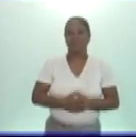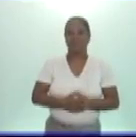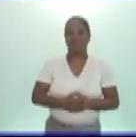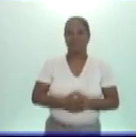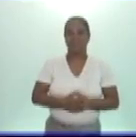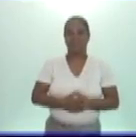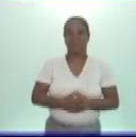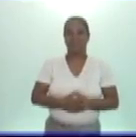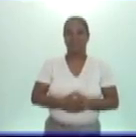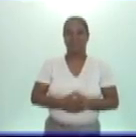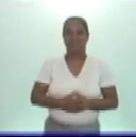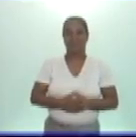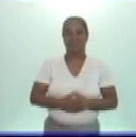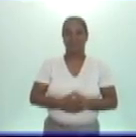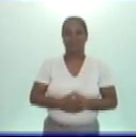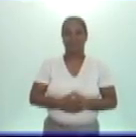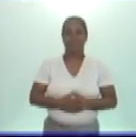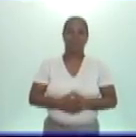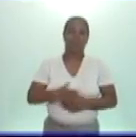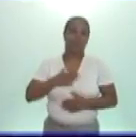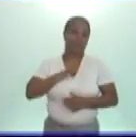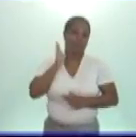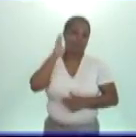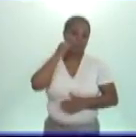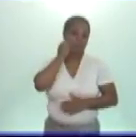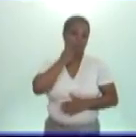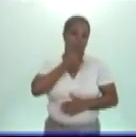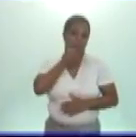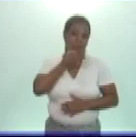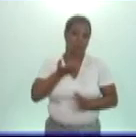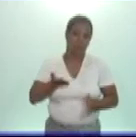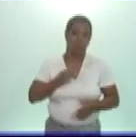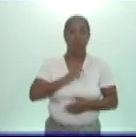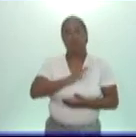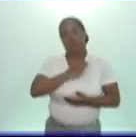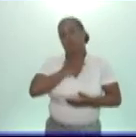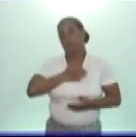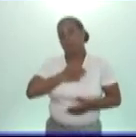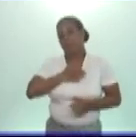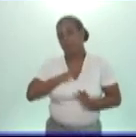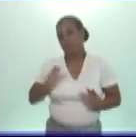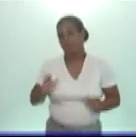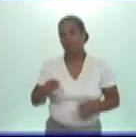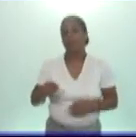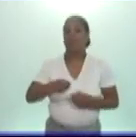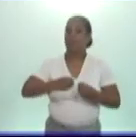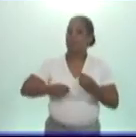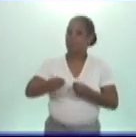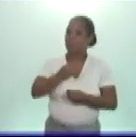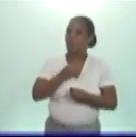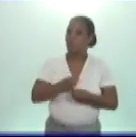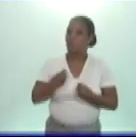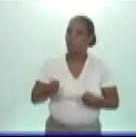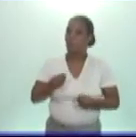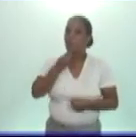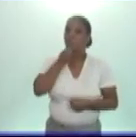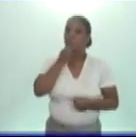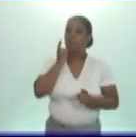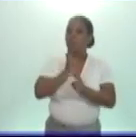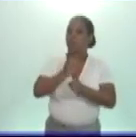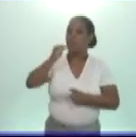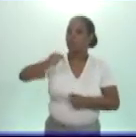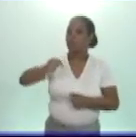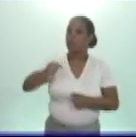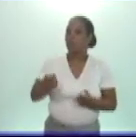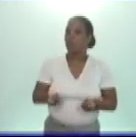Sin más, bueno, espero les haya servido el encuentro de hoy para recordar algunos elementos, sobre todo de la